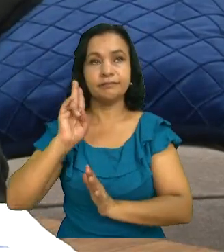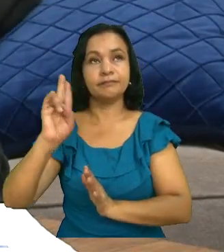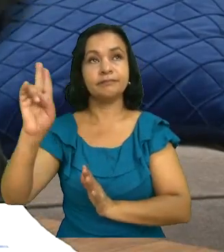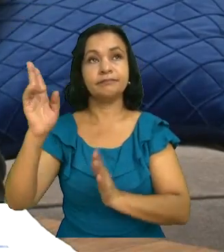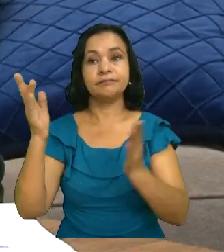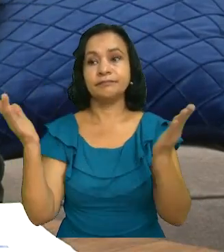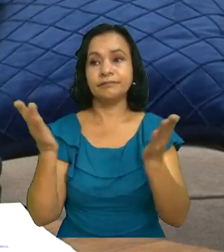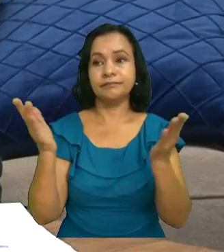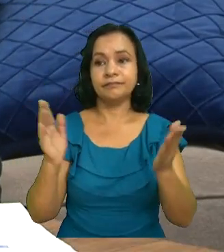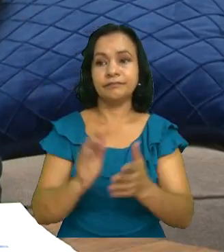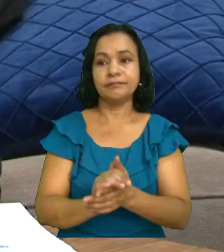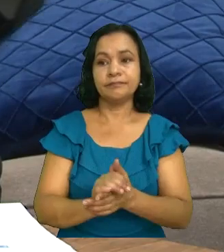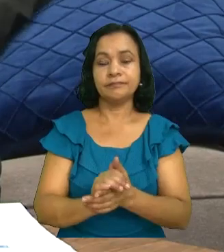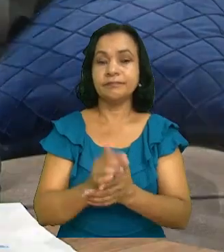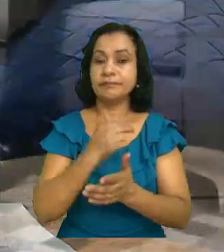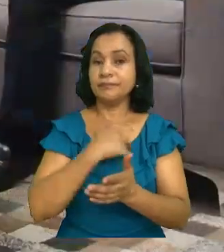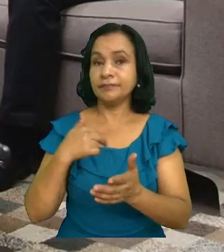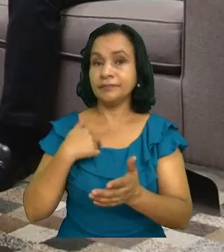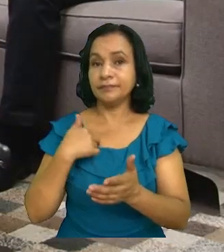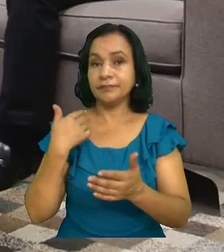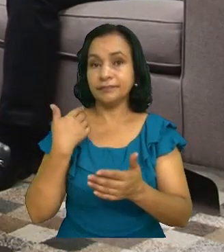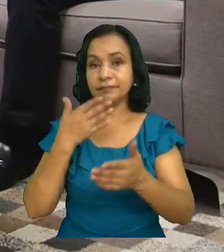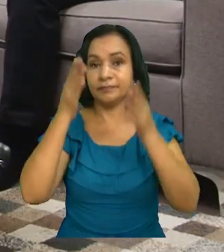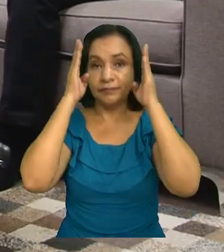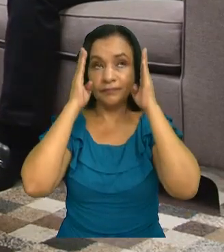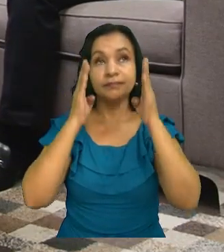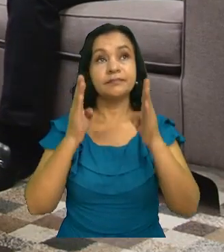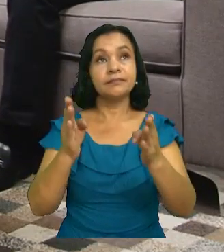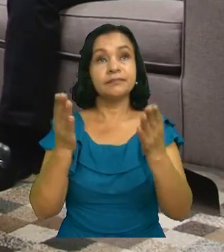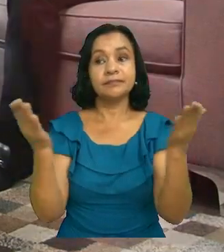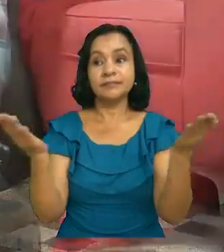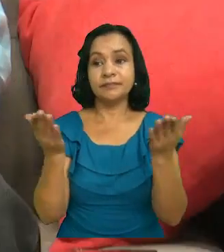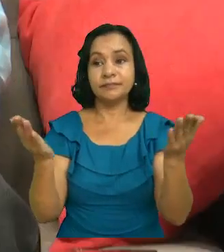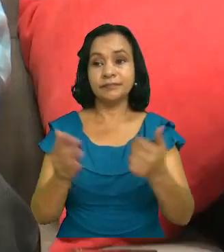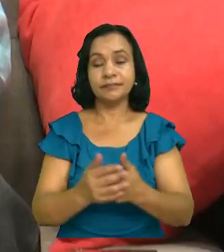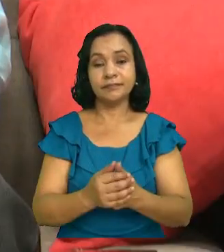que están al servicio